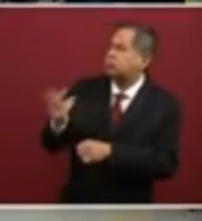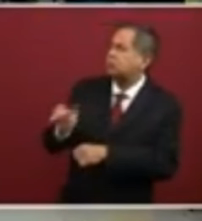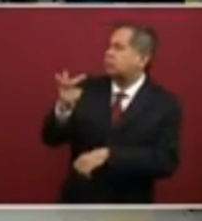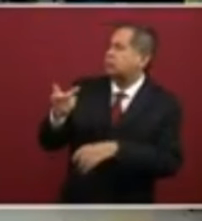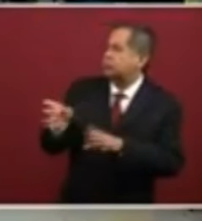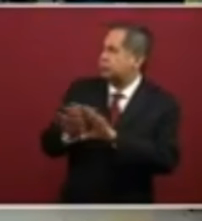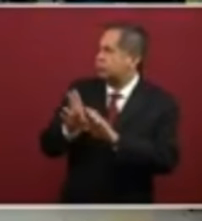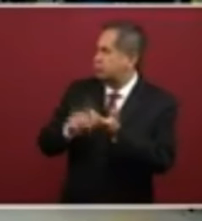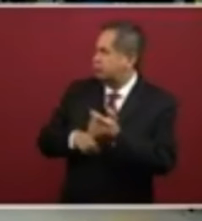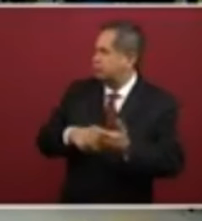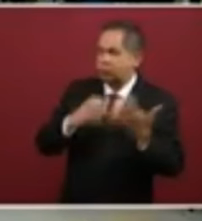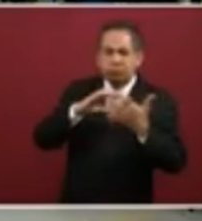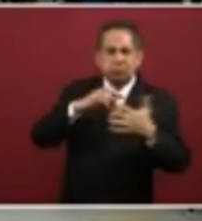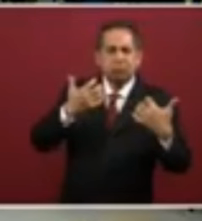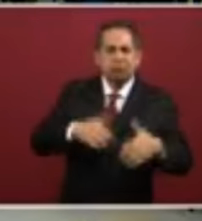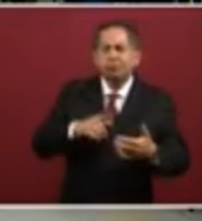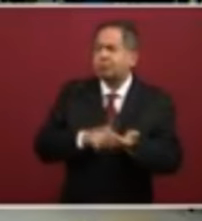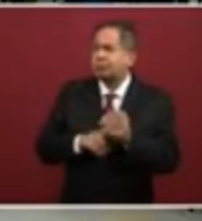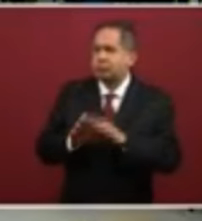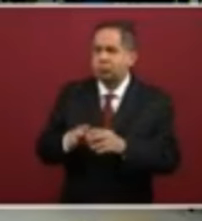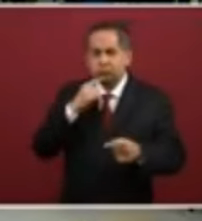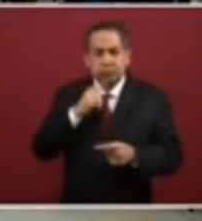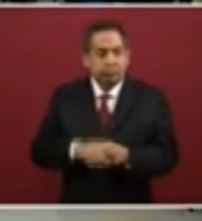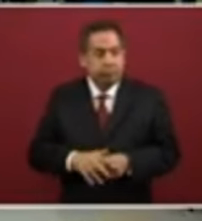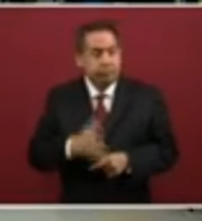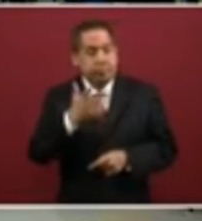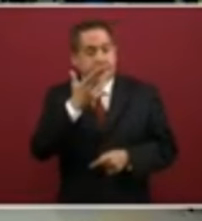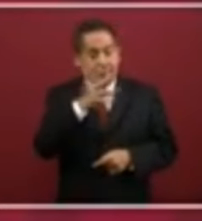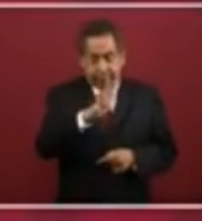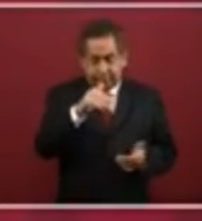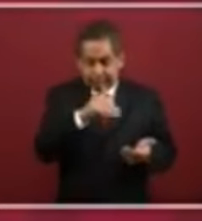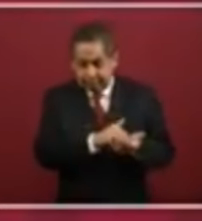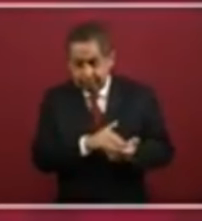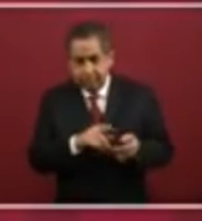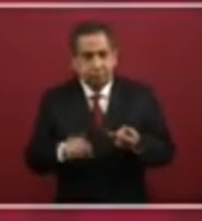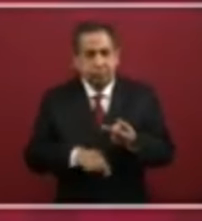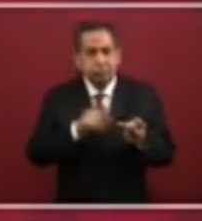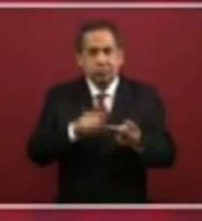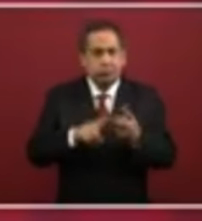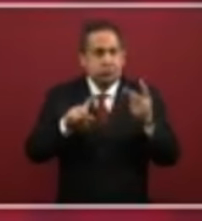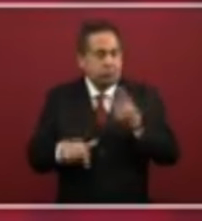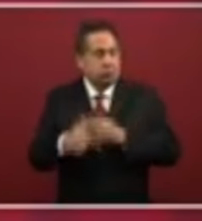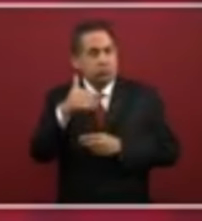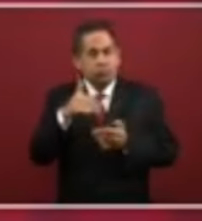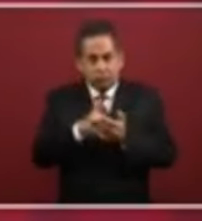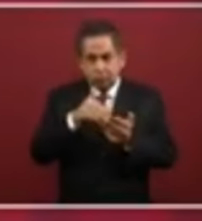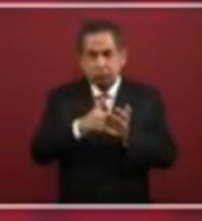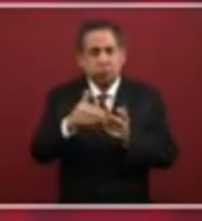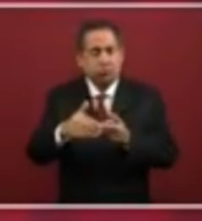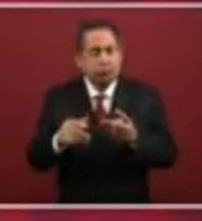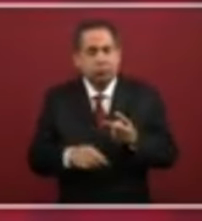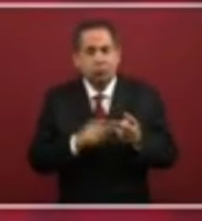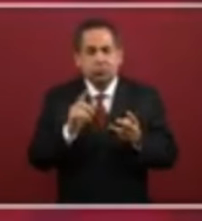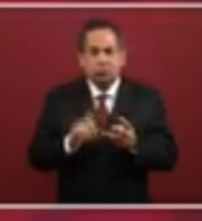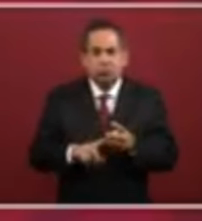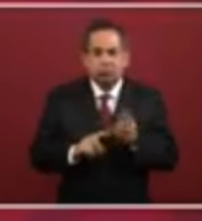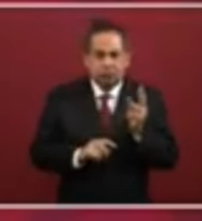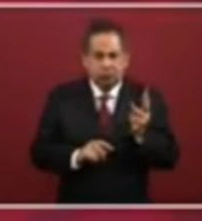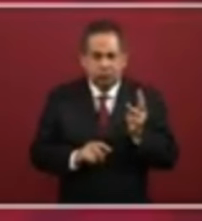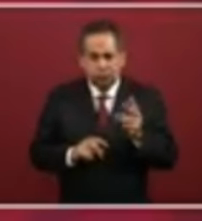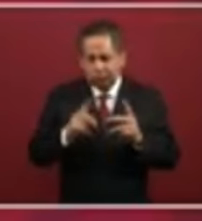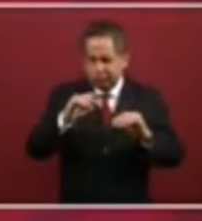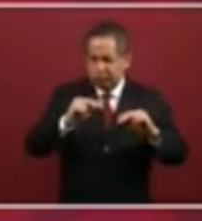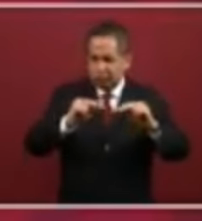estas empresas? Unas 10, otras 12 mil. En